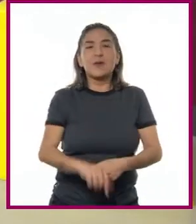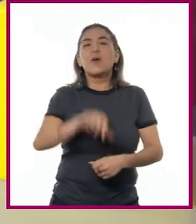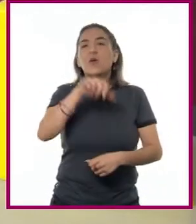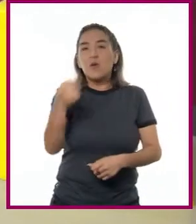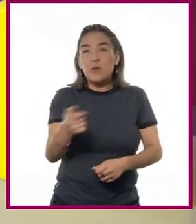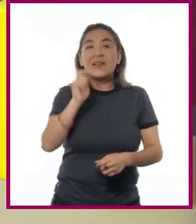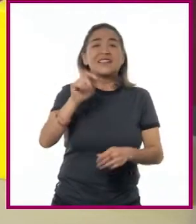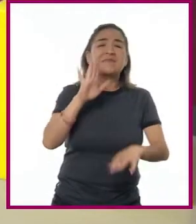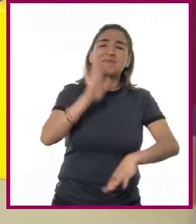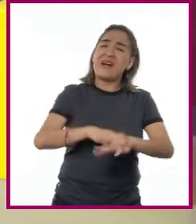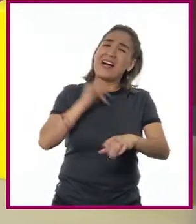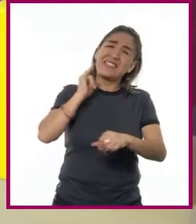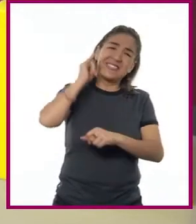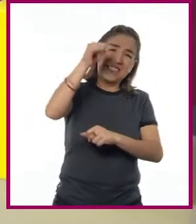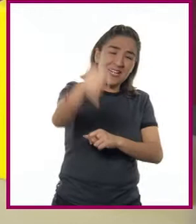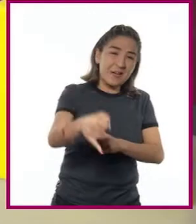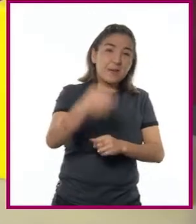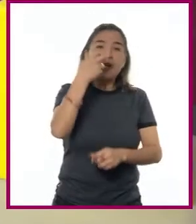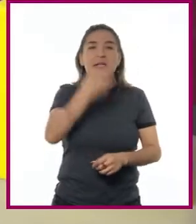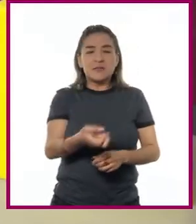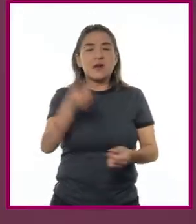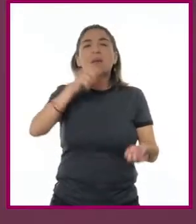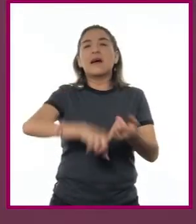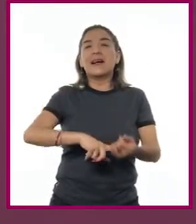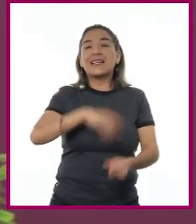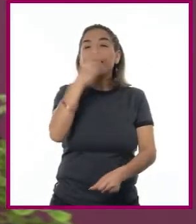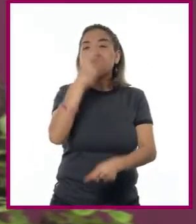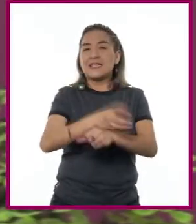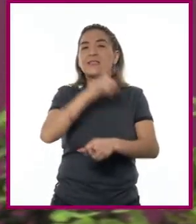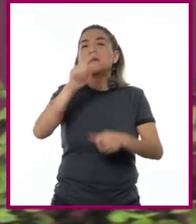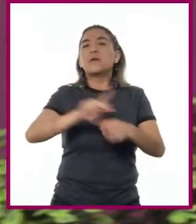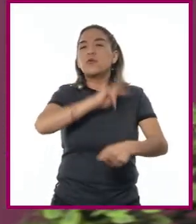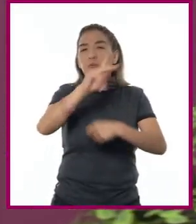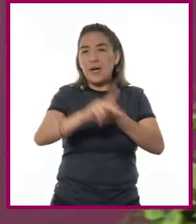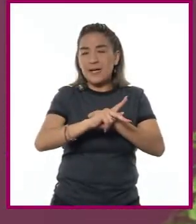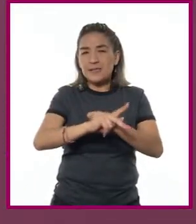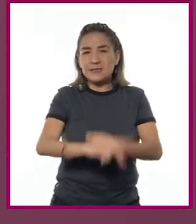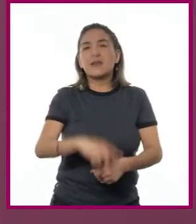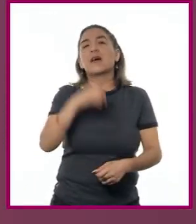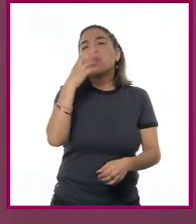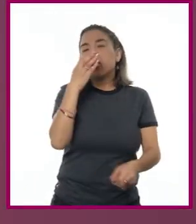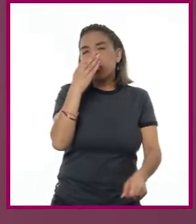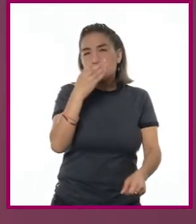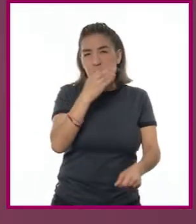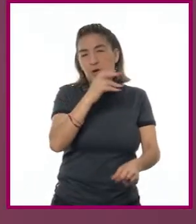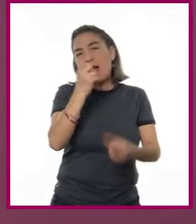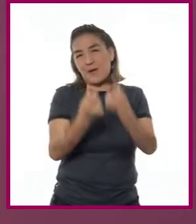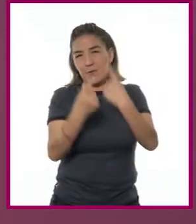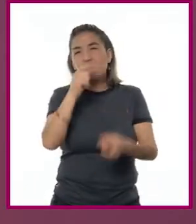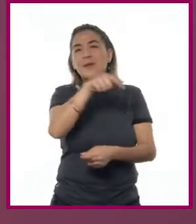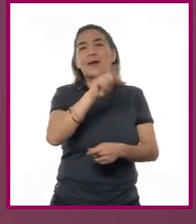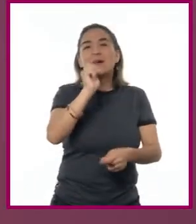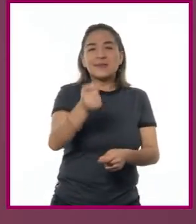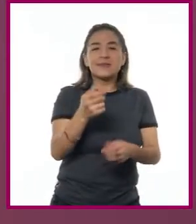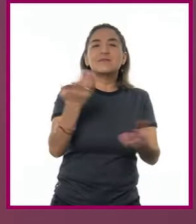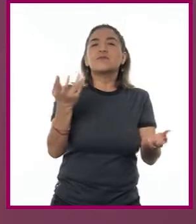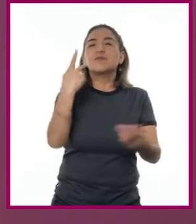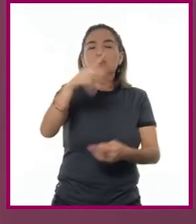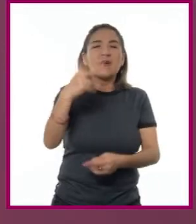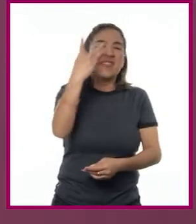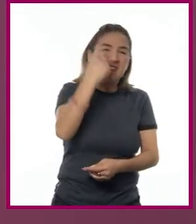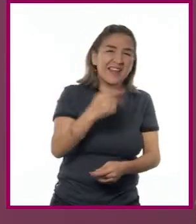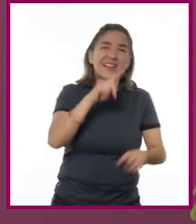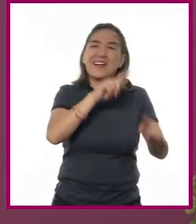muy lejano y se ensamblan en un tercero. Como algunos aparatos eléctricos. Con el arte